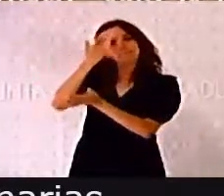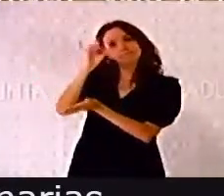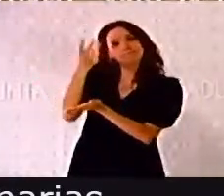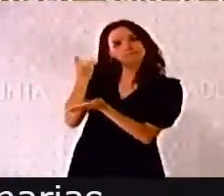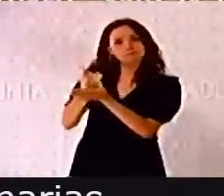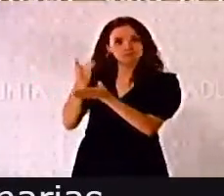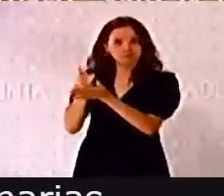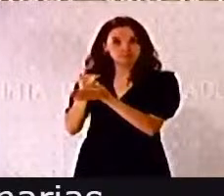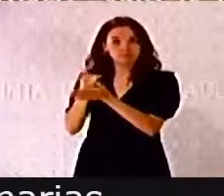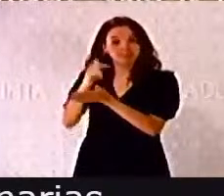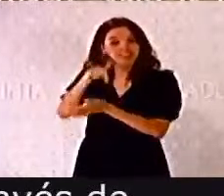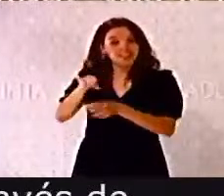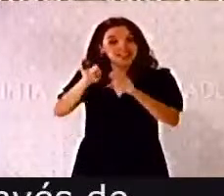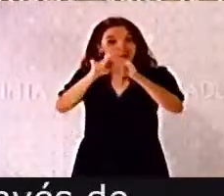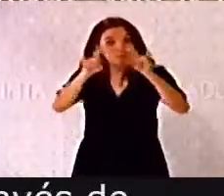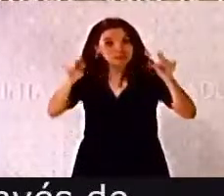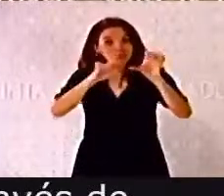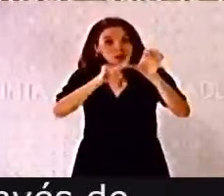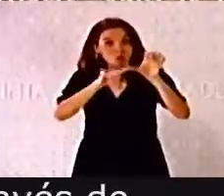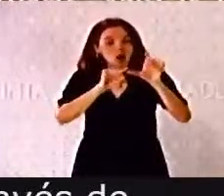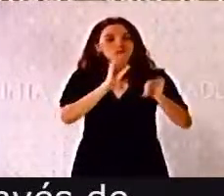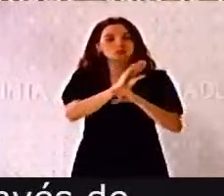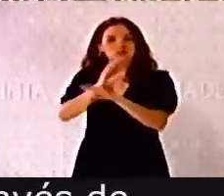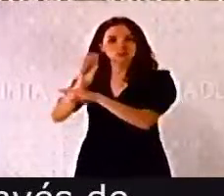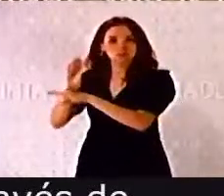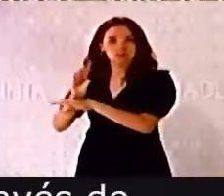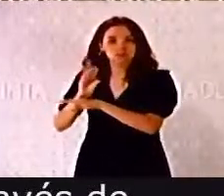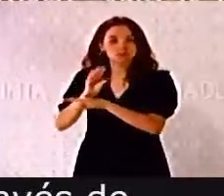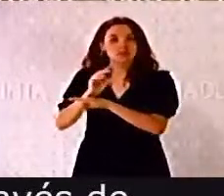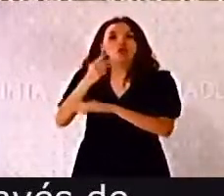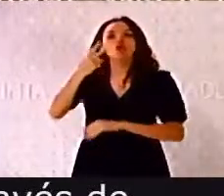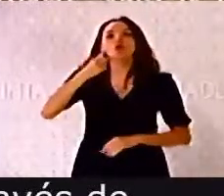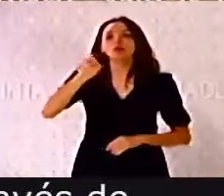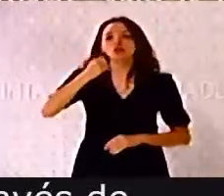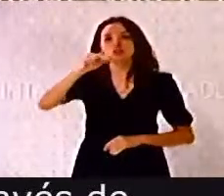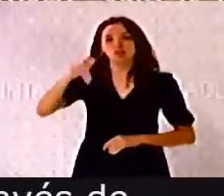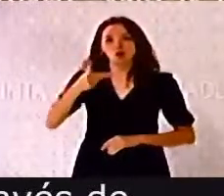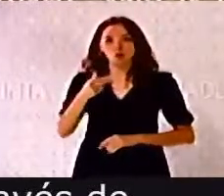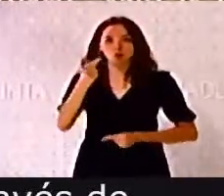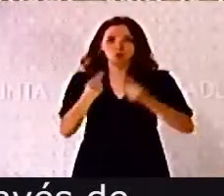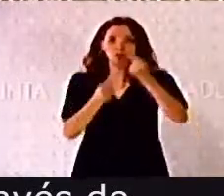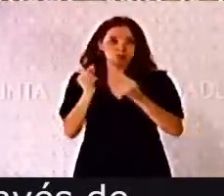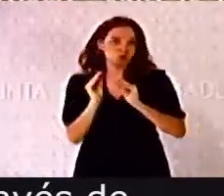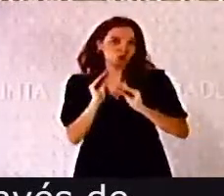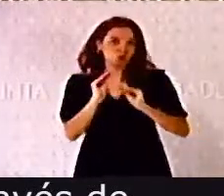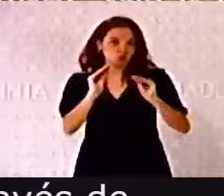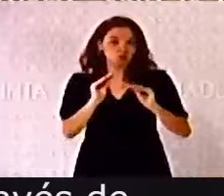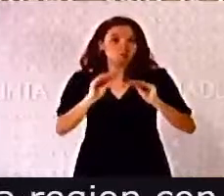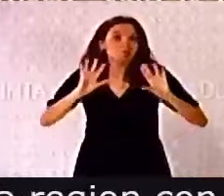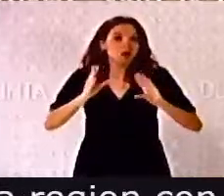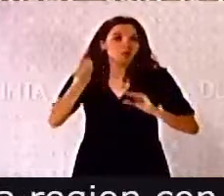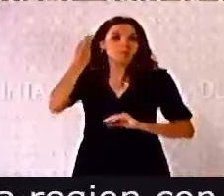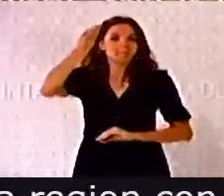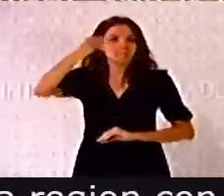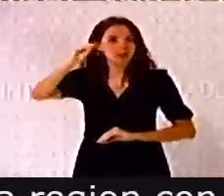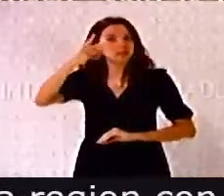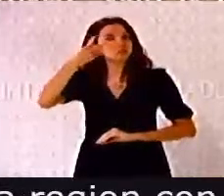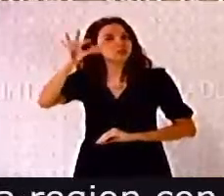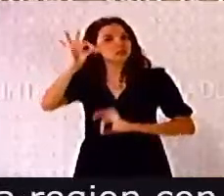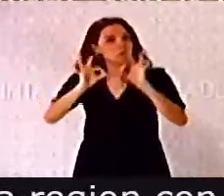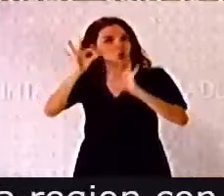empresas de la Comunidad Autónoma de la región, con un presupuesto de 2 millones de euros, que podrá ser ampliable hasta en un 20%.